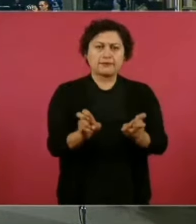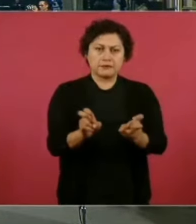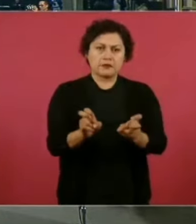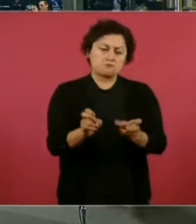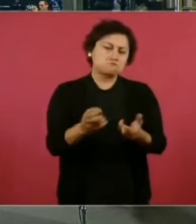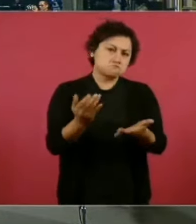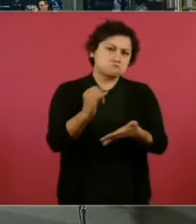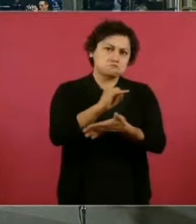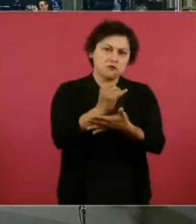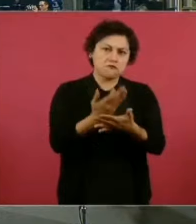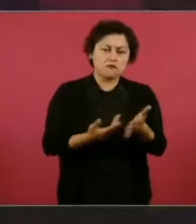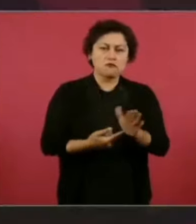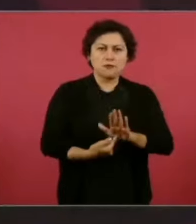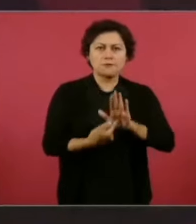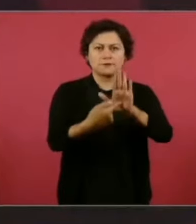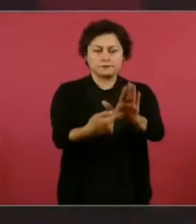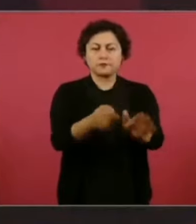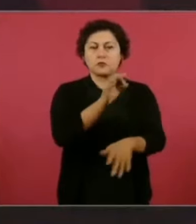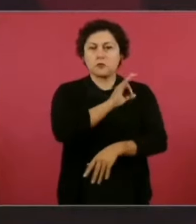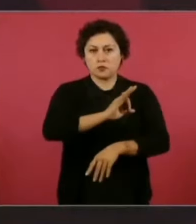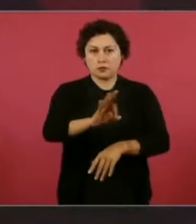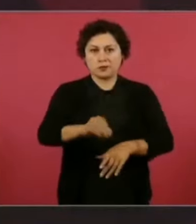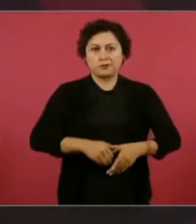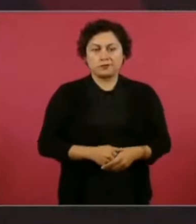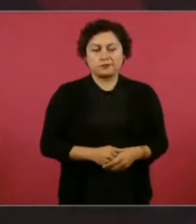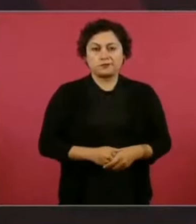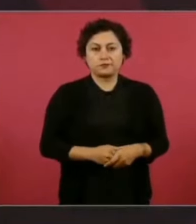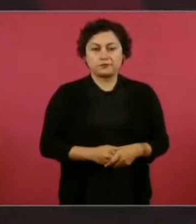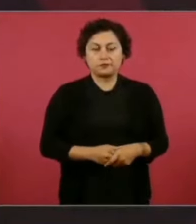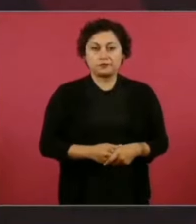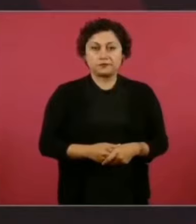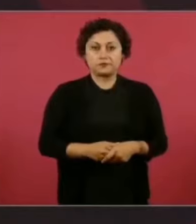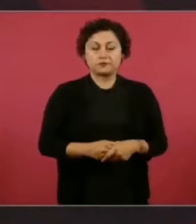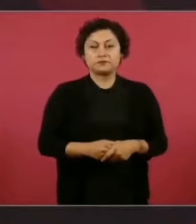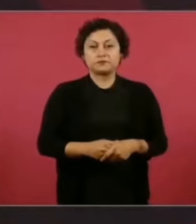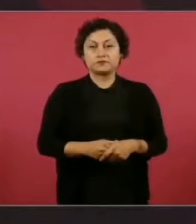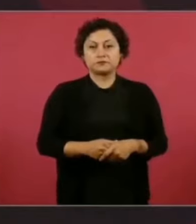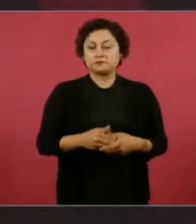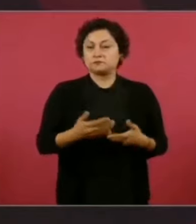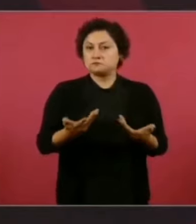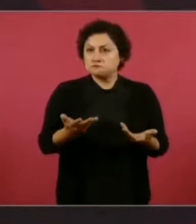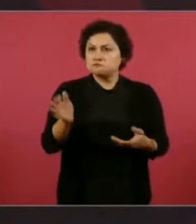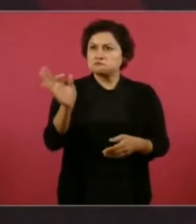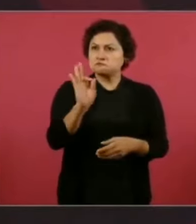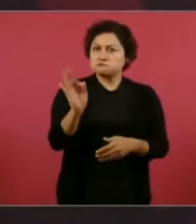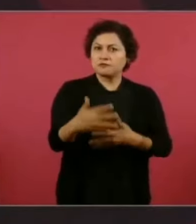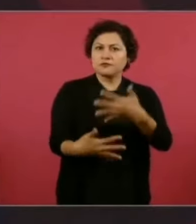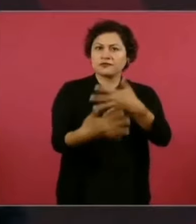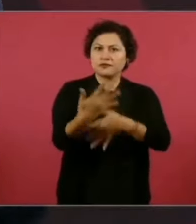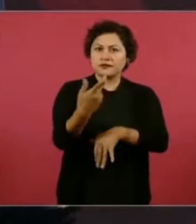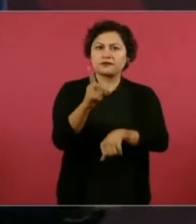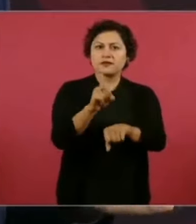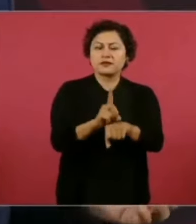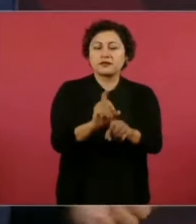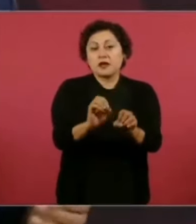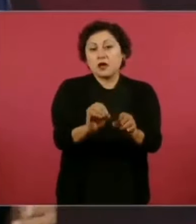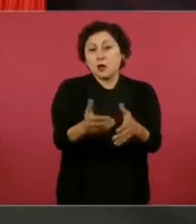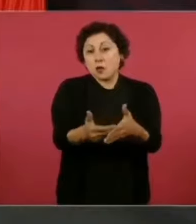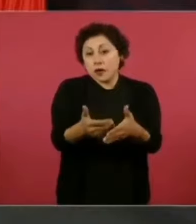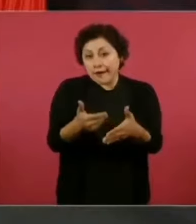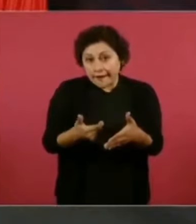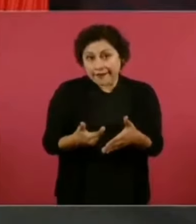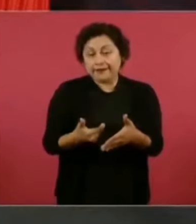y esperemos que en 15 días o antes,